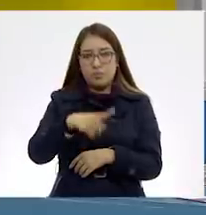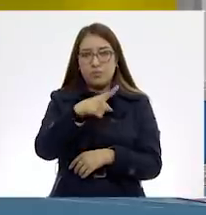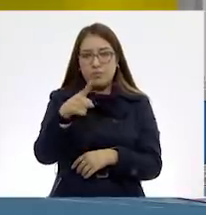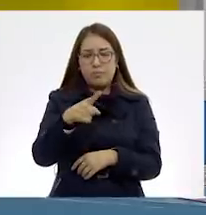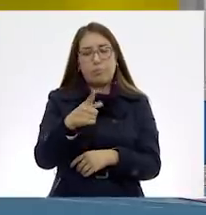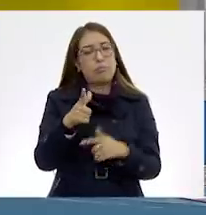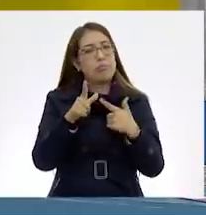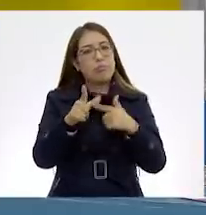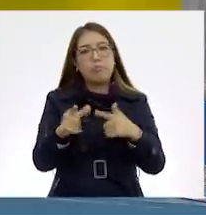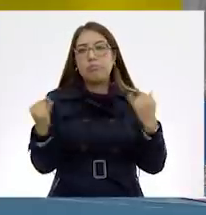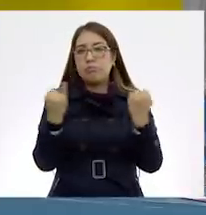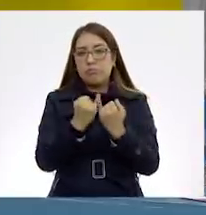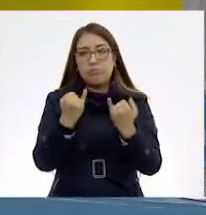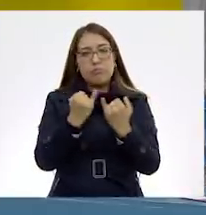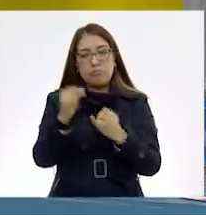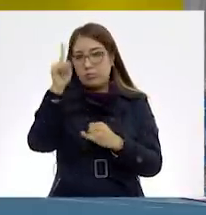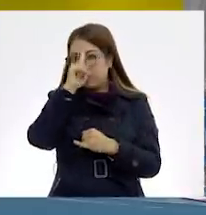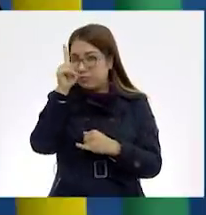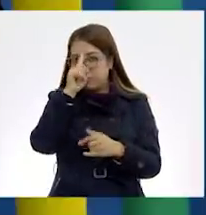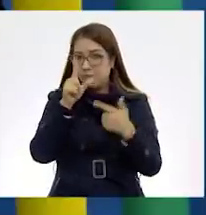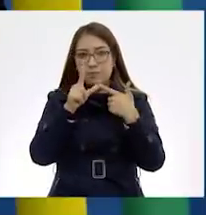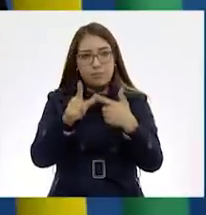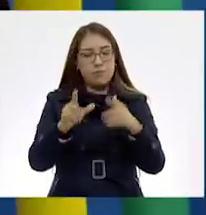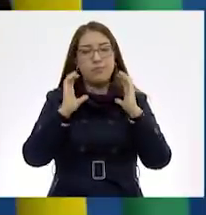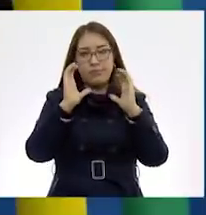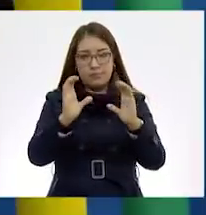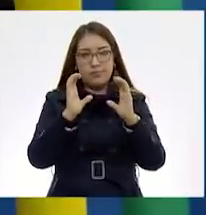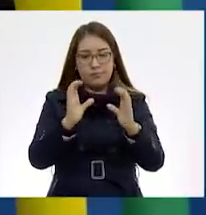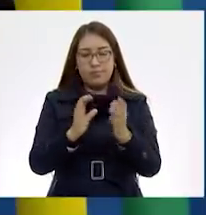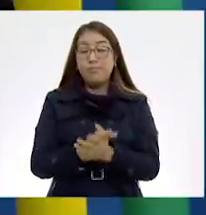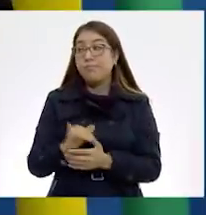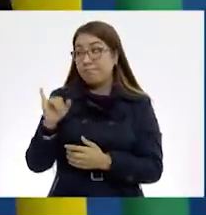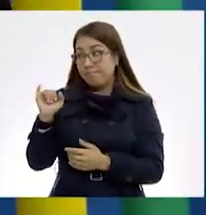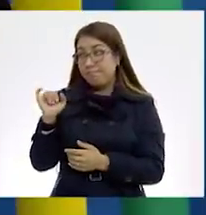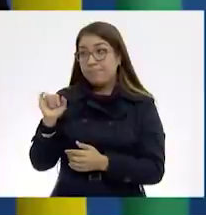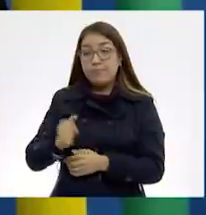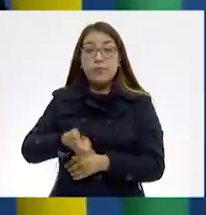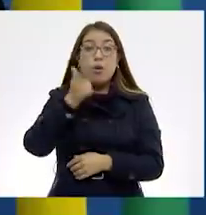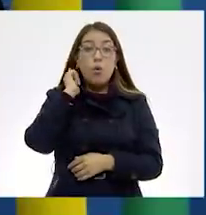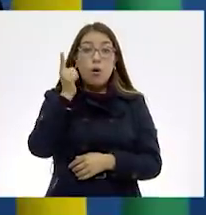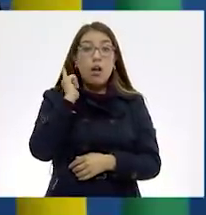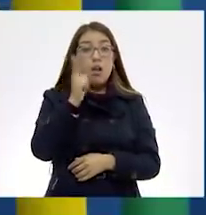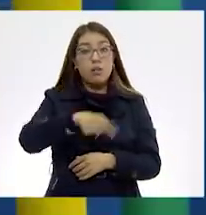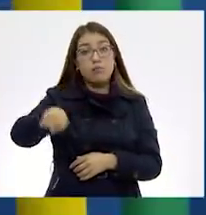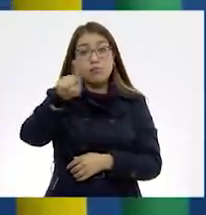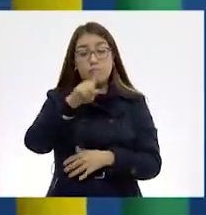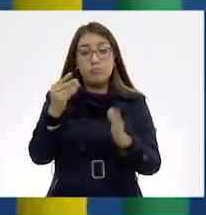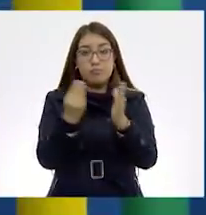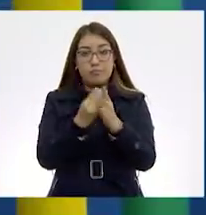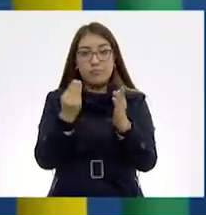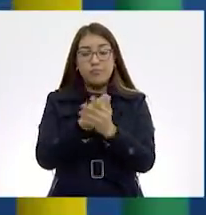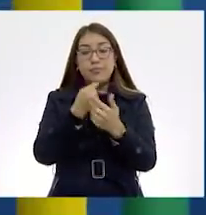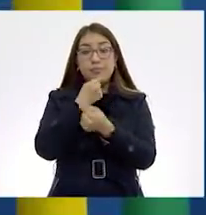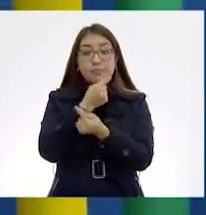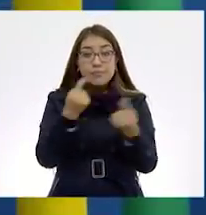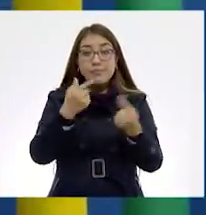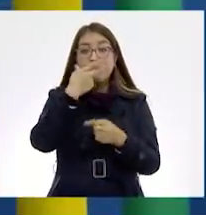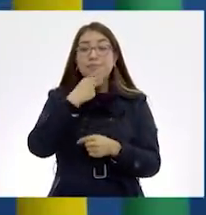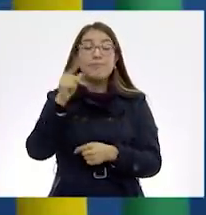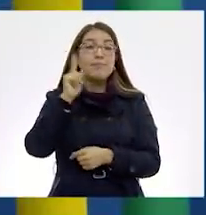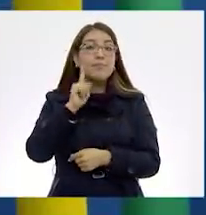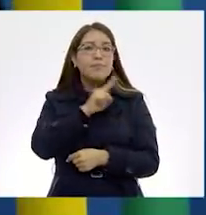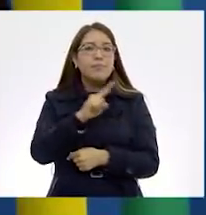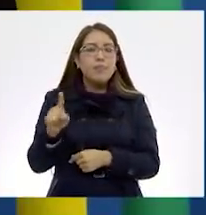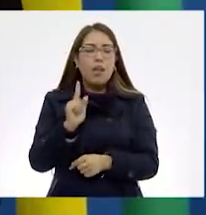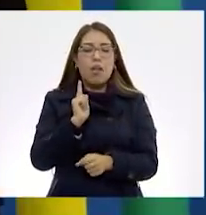seguir las recomendaciones para cuidar el agua. Así es. Espero que la clase haya permitido que las niñas y niños